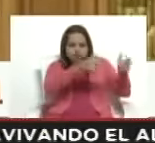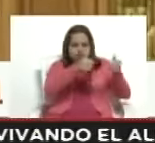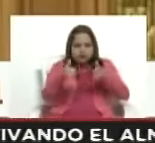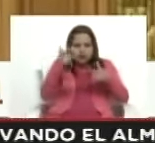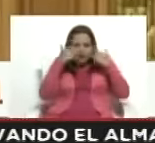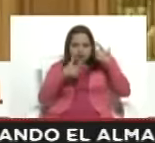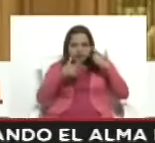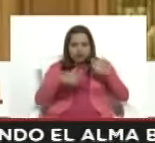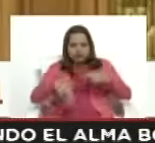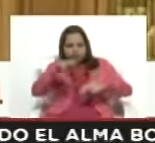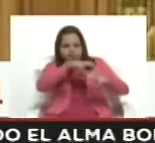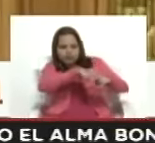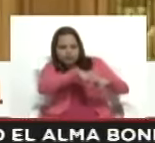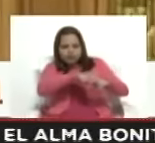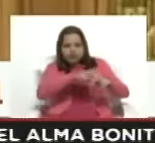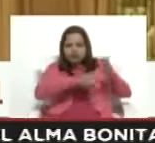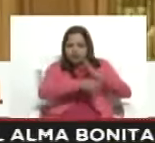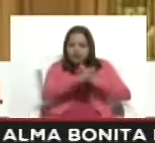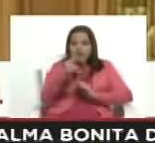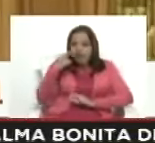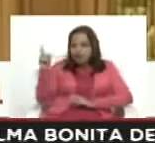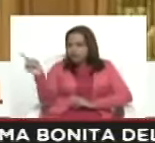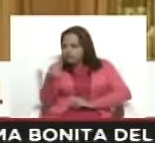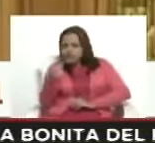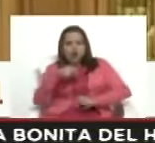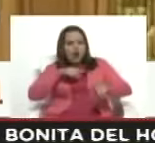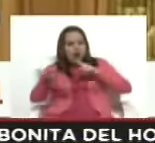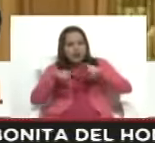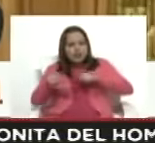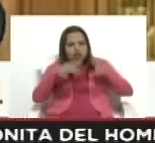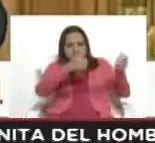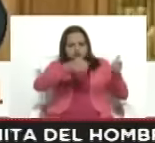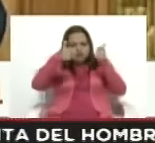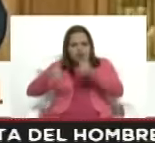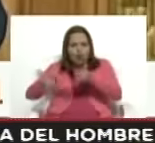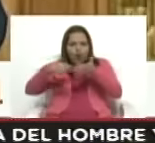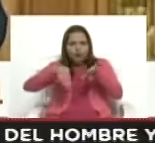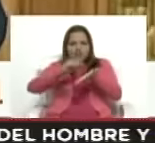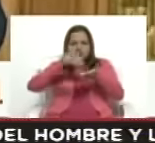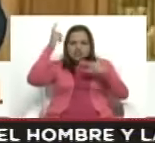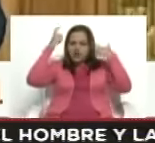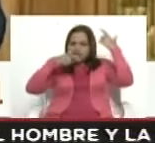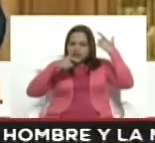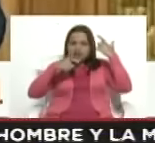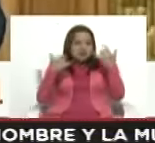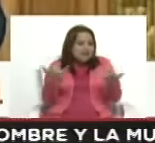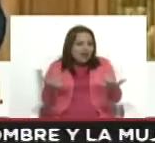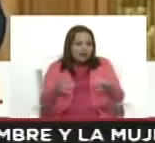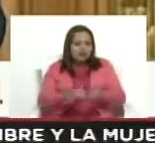Montoya y le dije, coordina tú para que traigan al comandante de una vez.